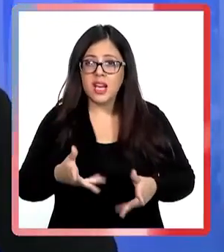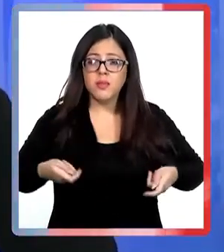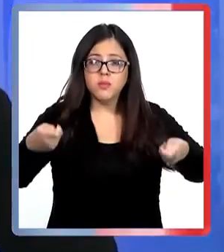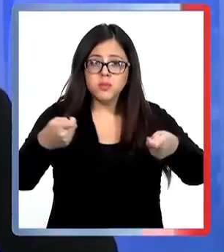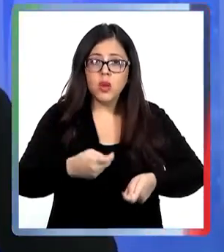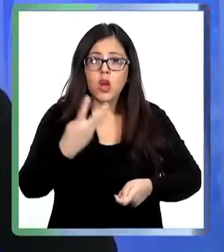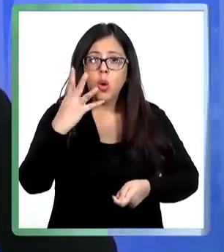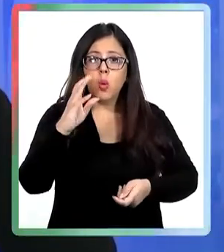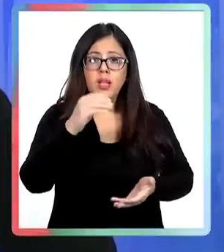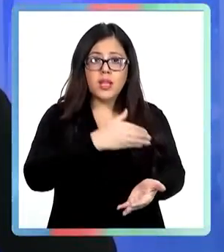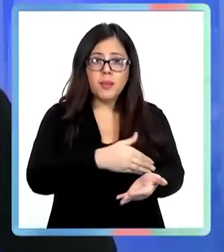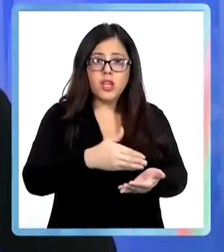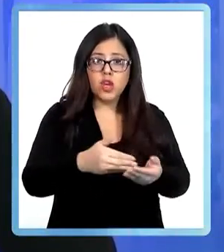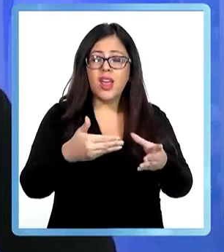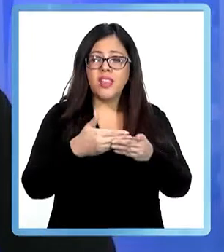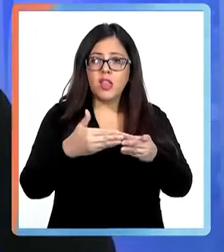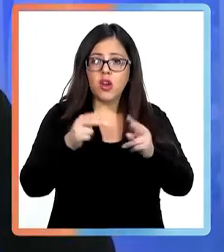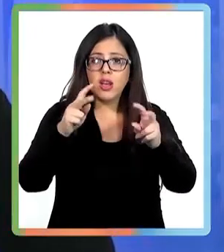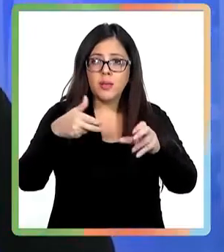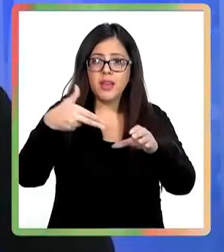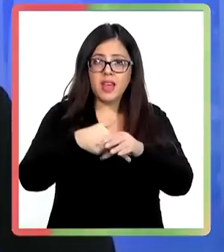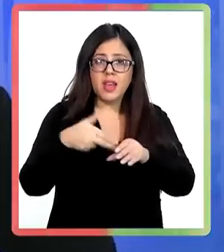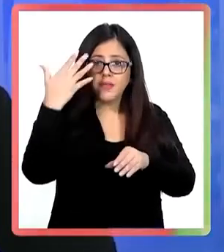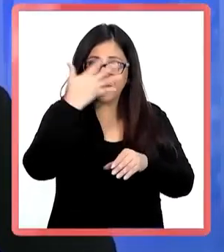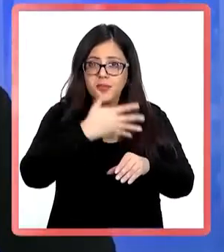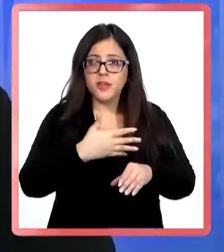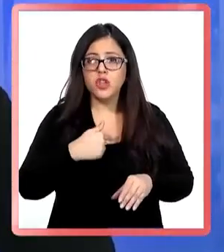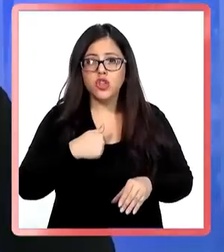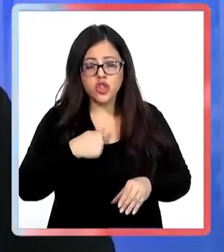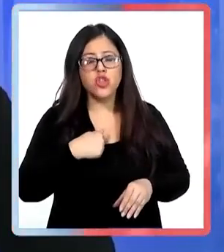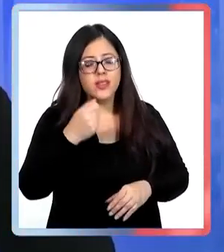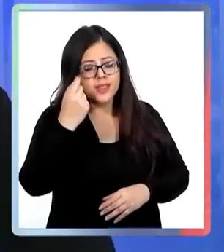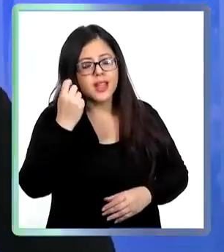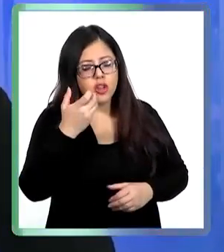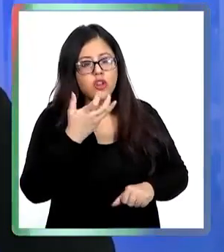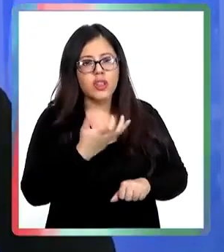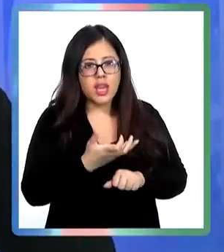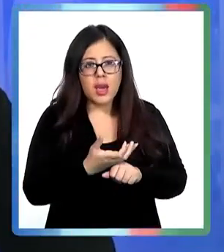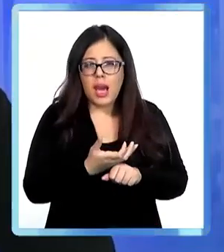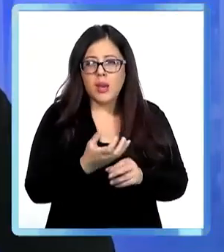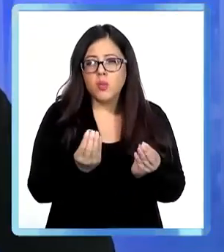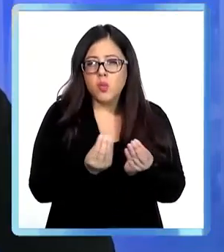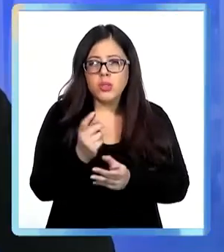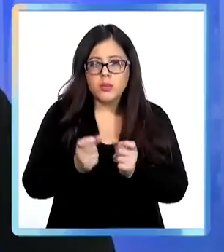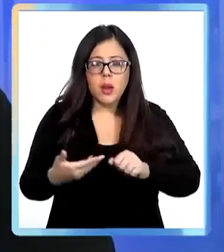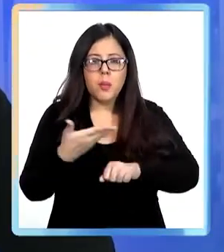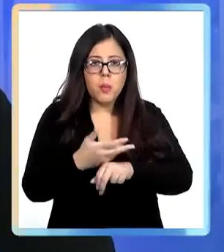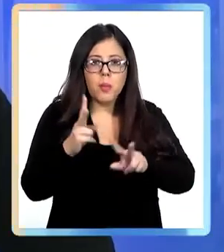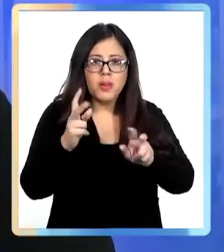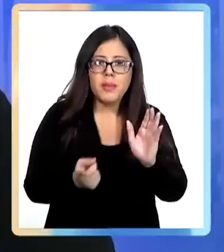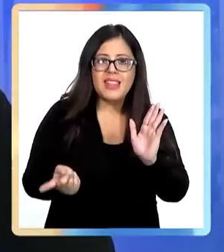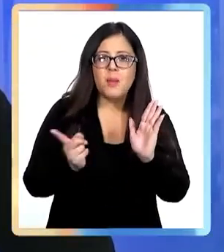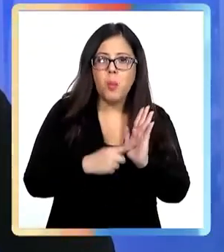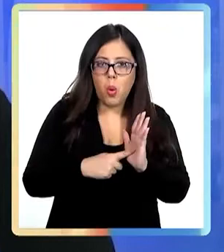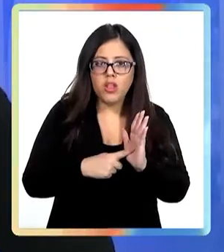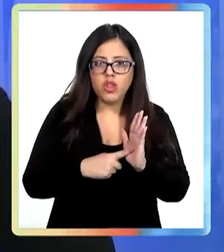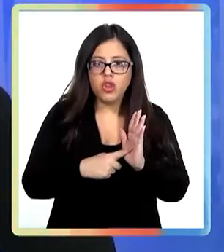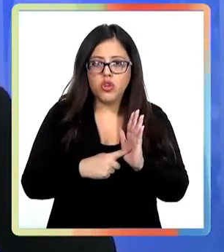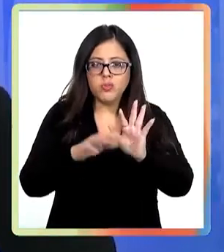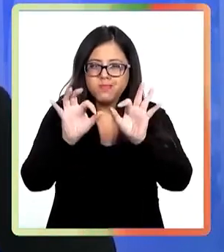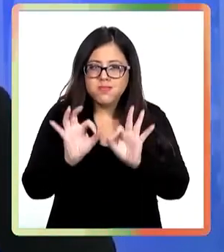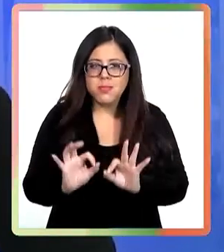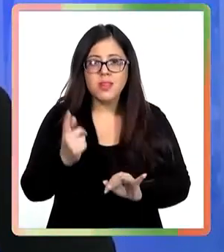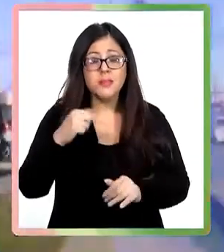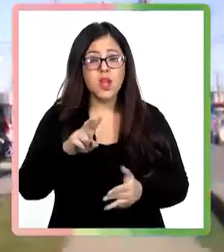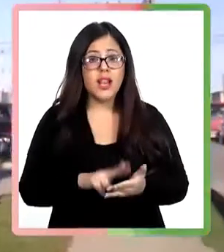millones de dólares al Fondo de Estabilización de los Combustibles. Yo sé que hay una demanda que es muy popular respecto al impuesto específico, pero